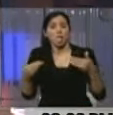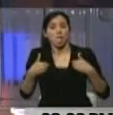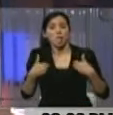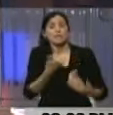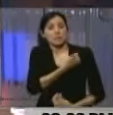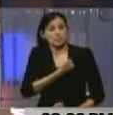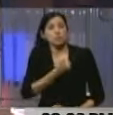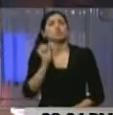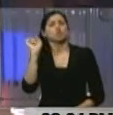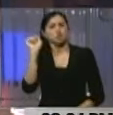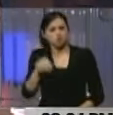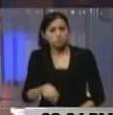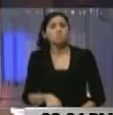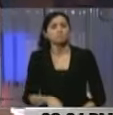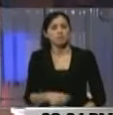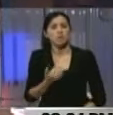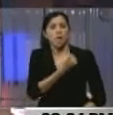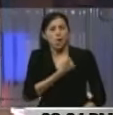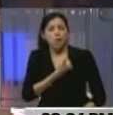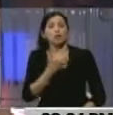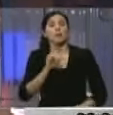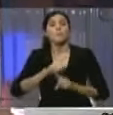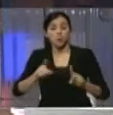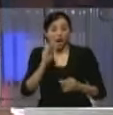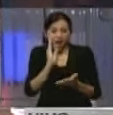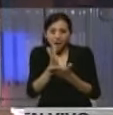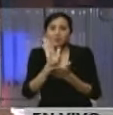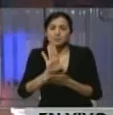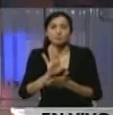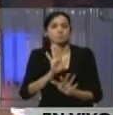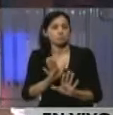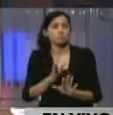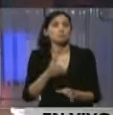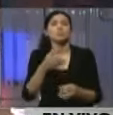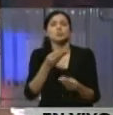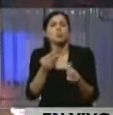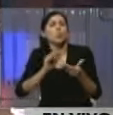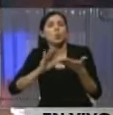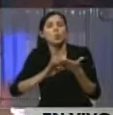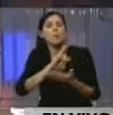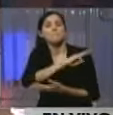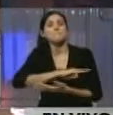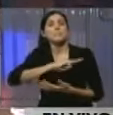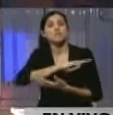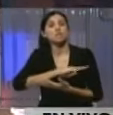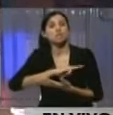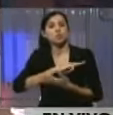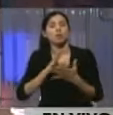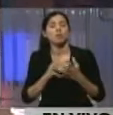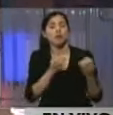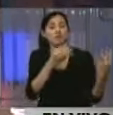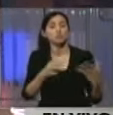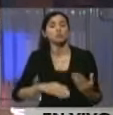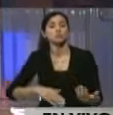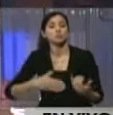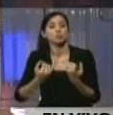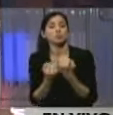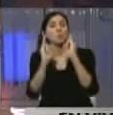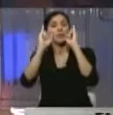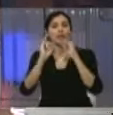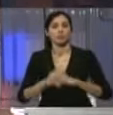sí. Pero este es el camino, la gran misión, abastecimiento soberano. Los CLAP,